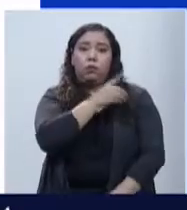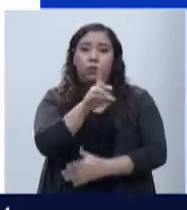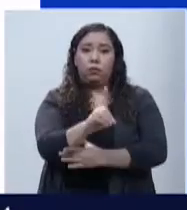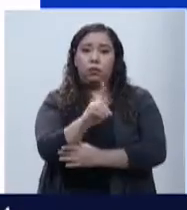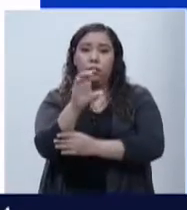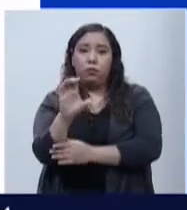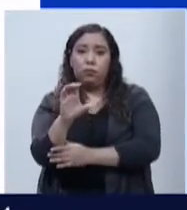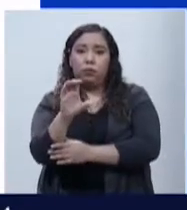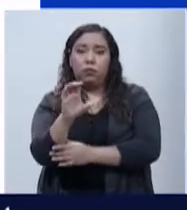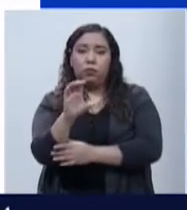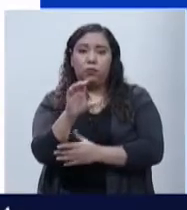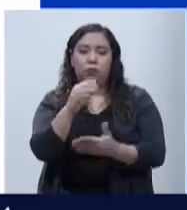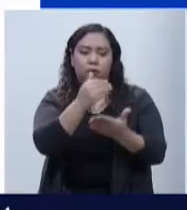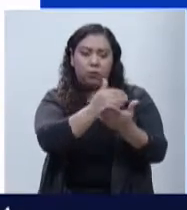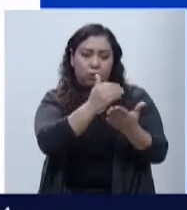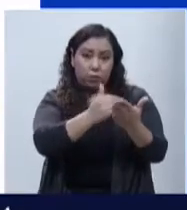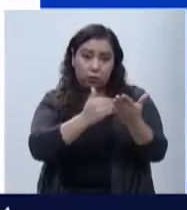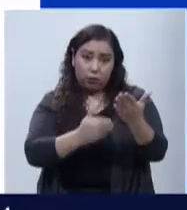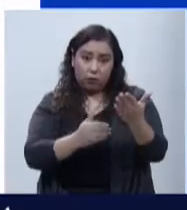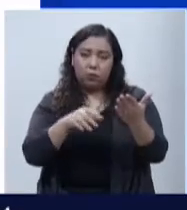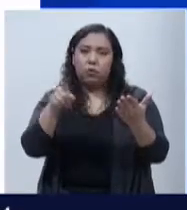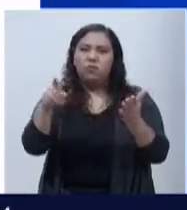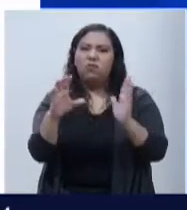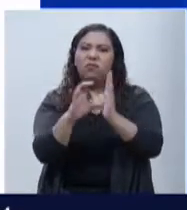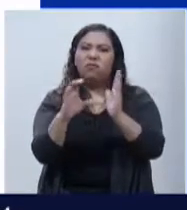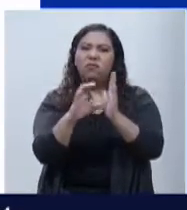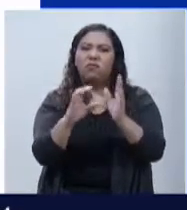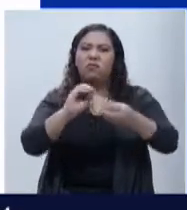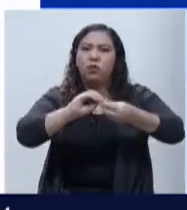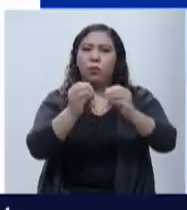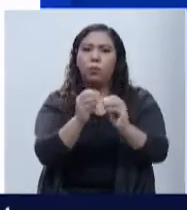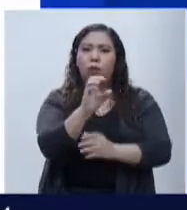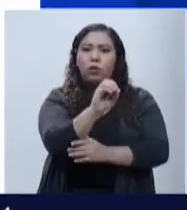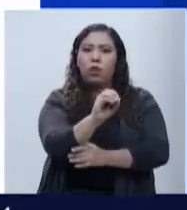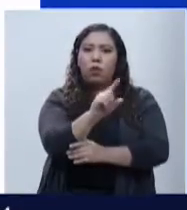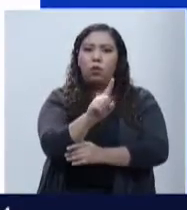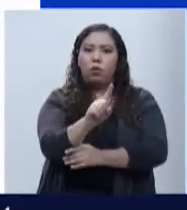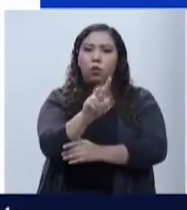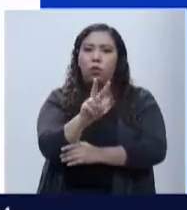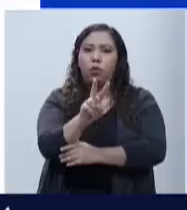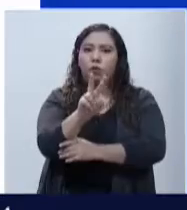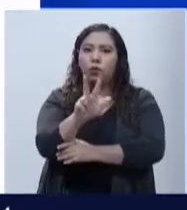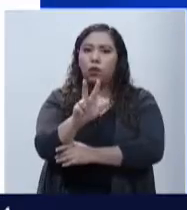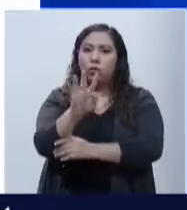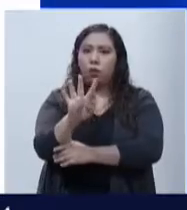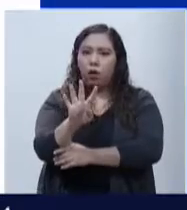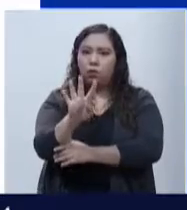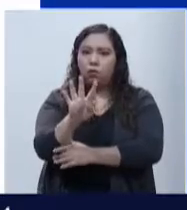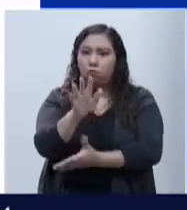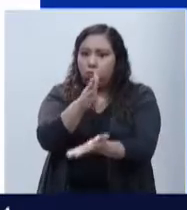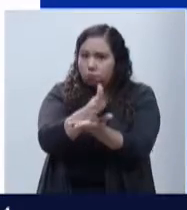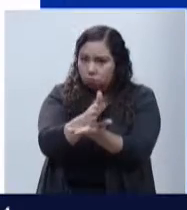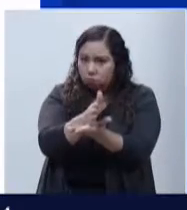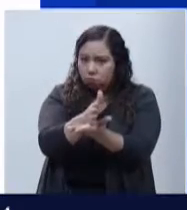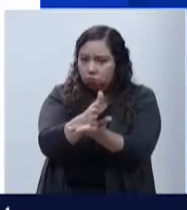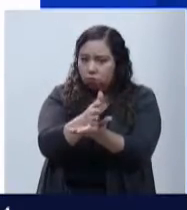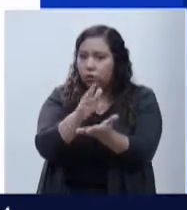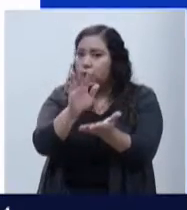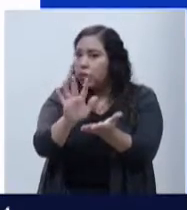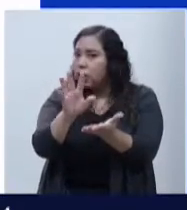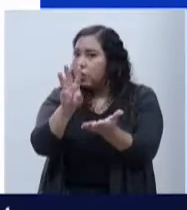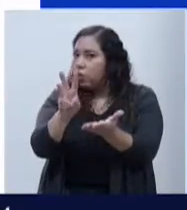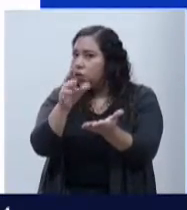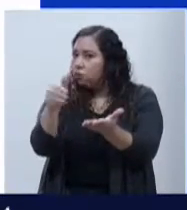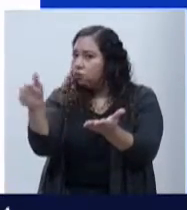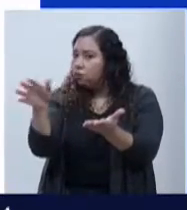cuyo carnet tenga en las terminaciones 0 1 2 3 y 4 de acuerdo